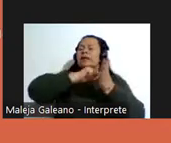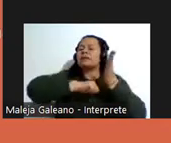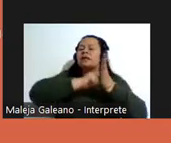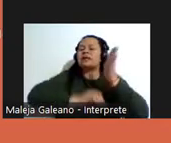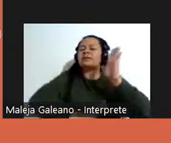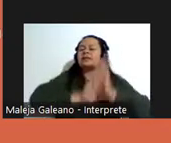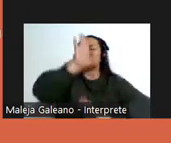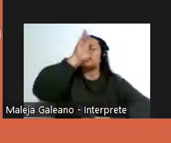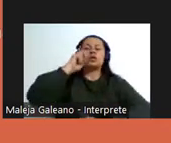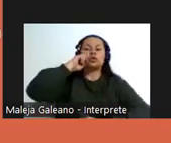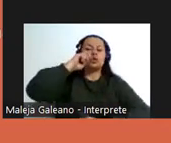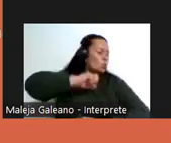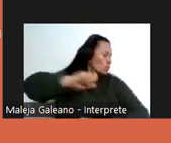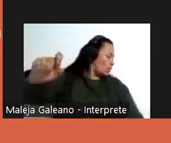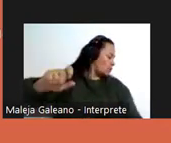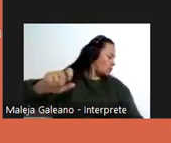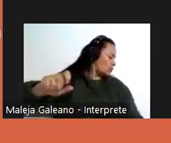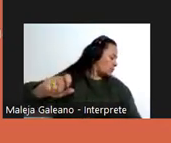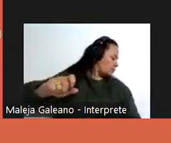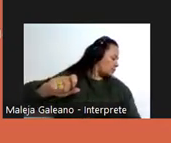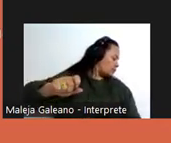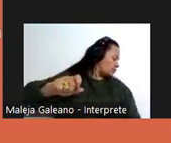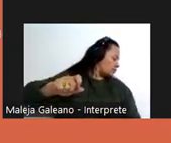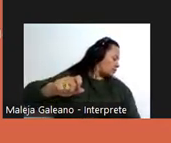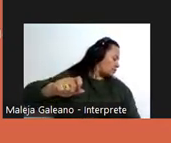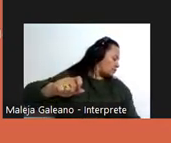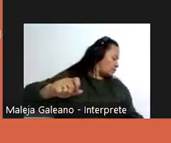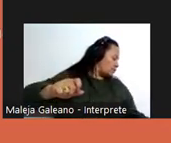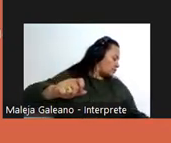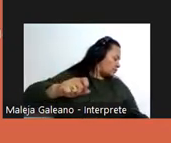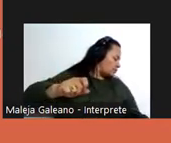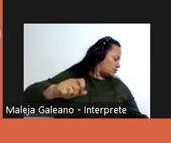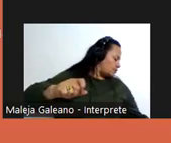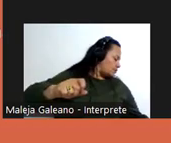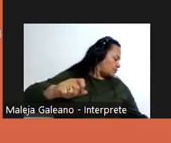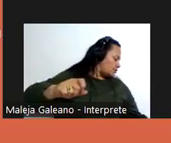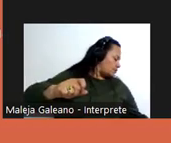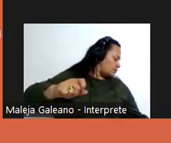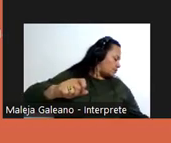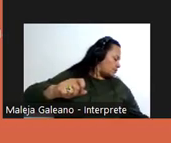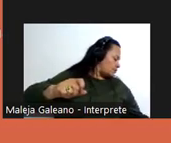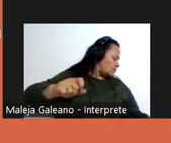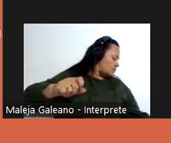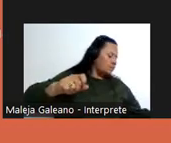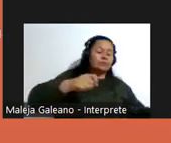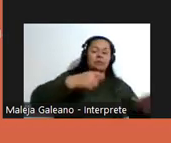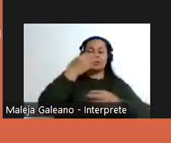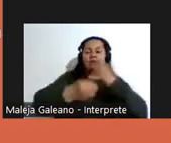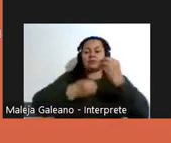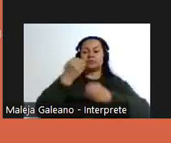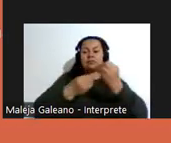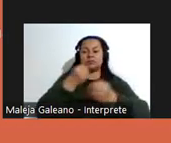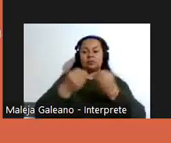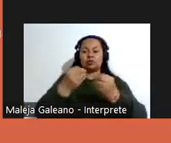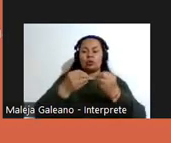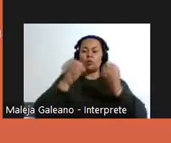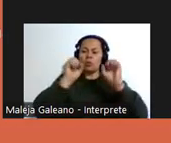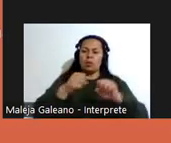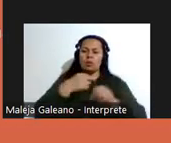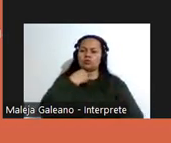Humano. Yo me preocupaba mucho por cómo entonces hacíamos que ellos y ellas pudieran poner su